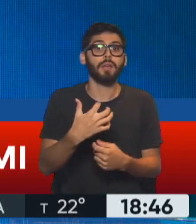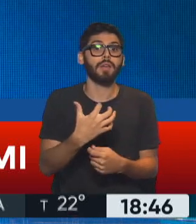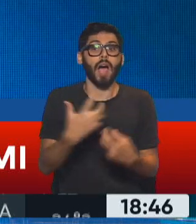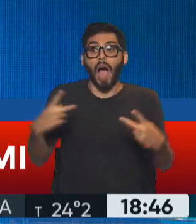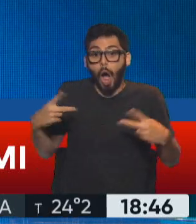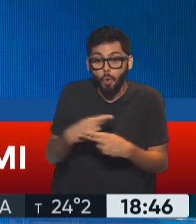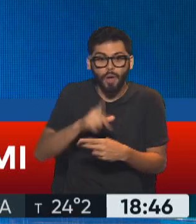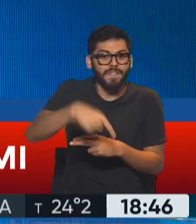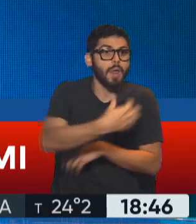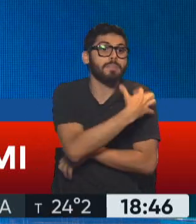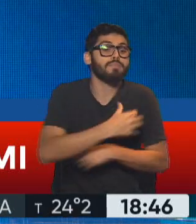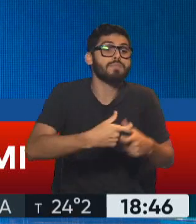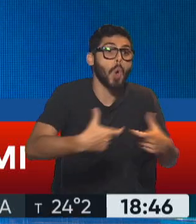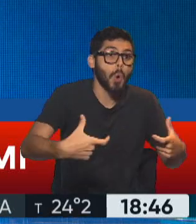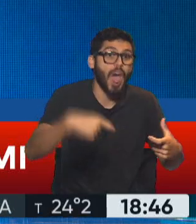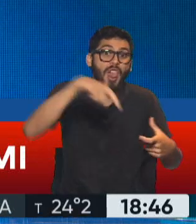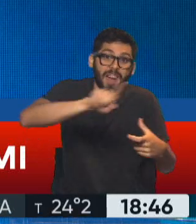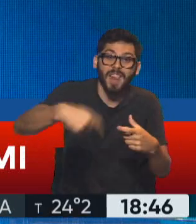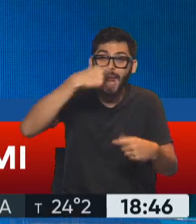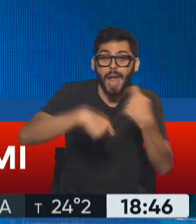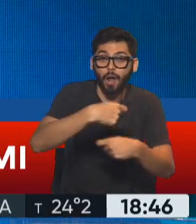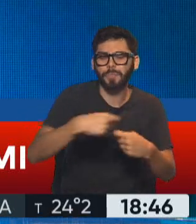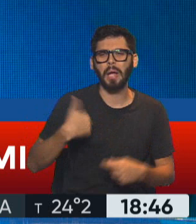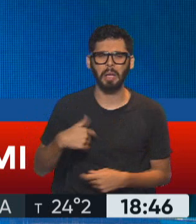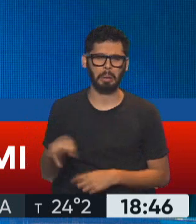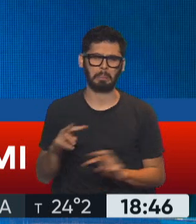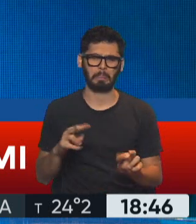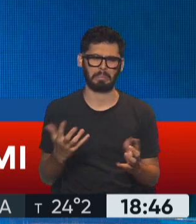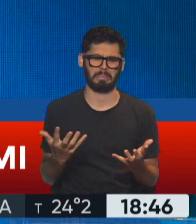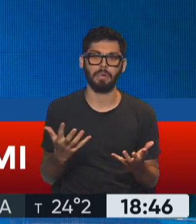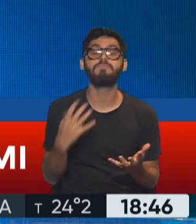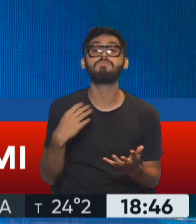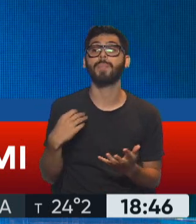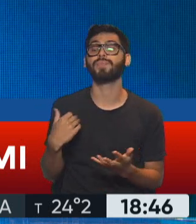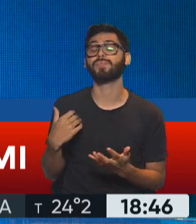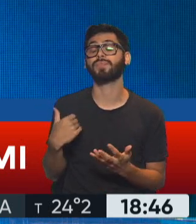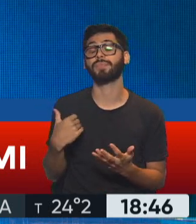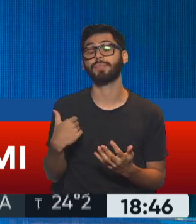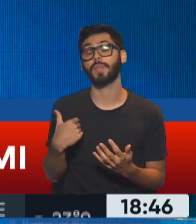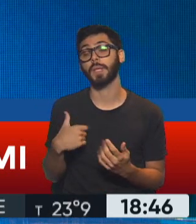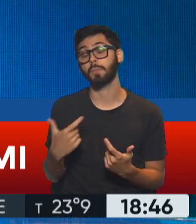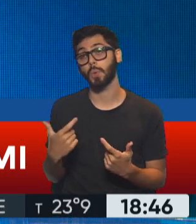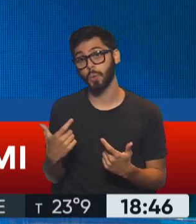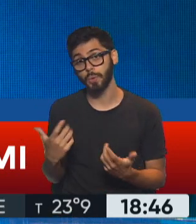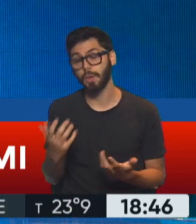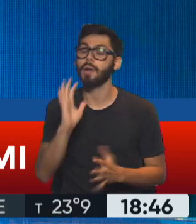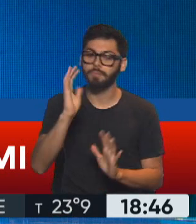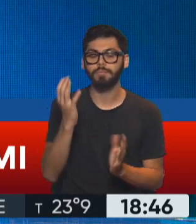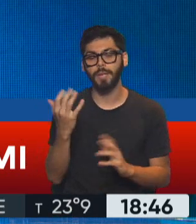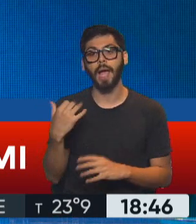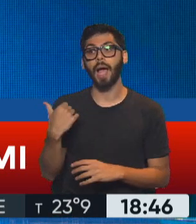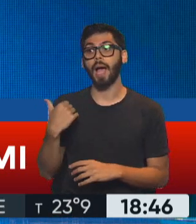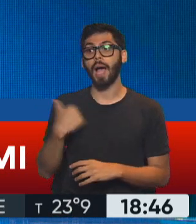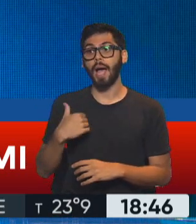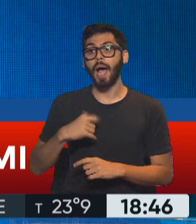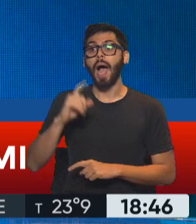para la Argentina hace mucho ruido porque, por suerte, si bien la Argentina tiene un problema en